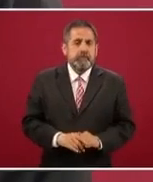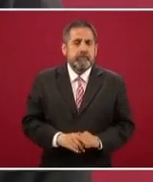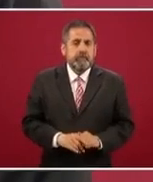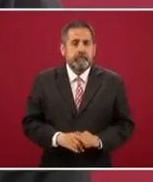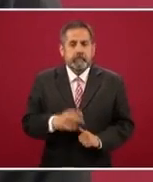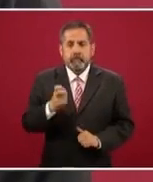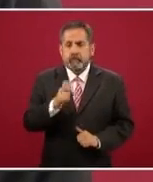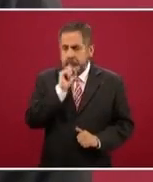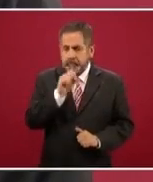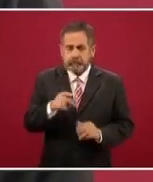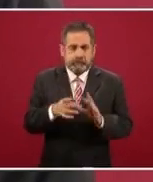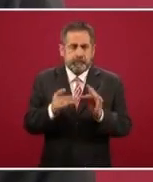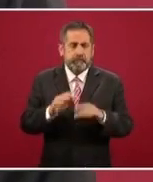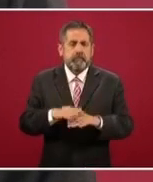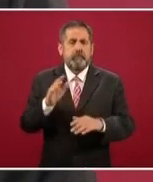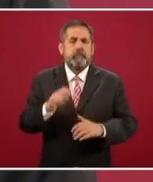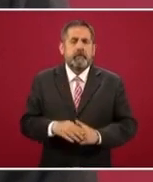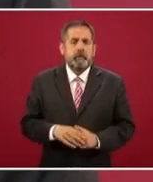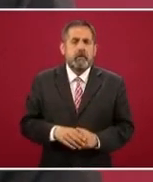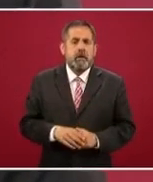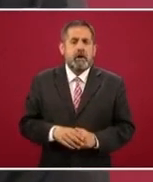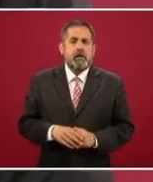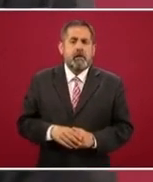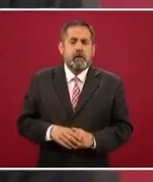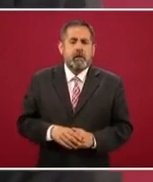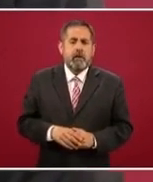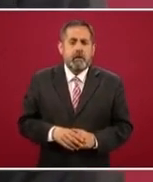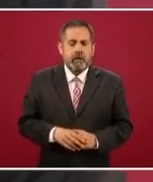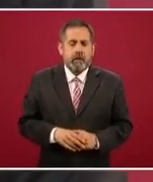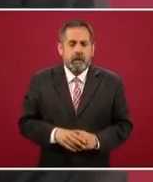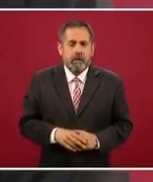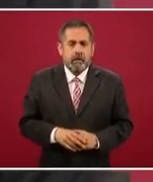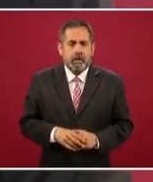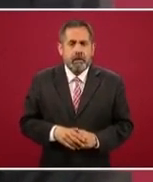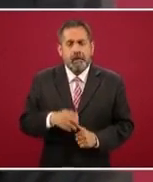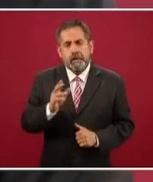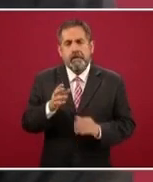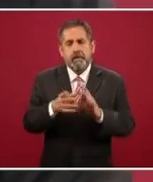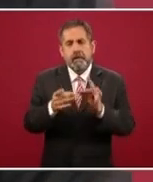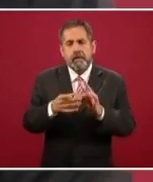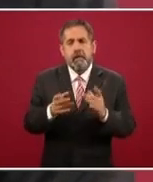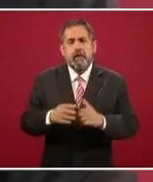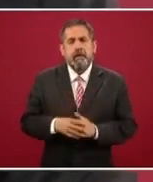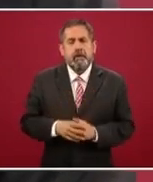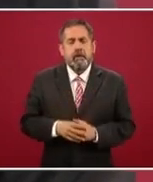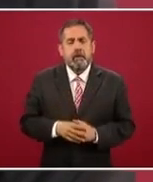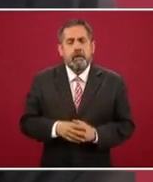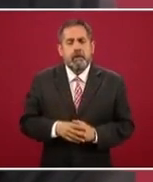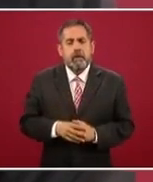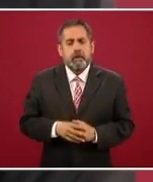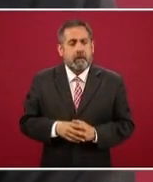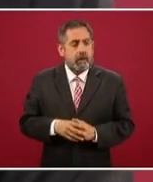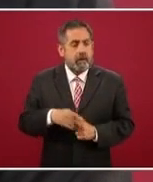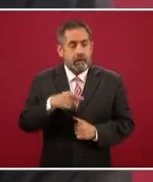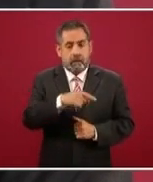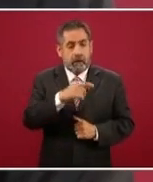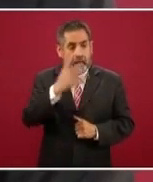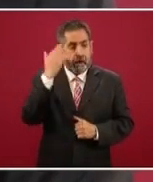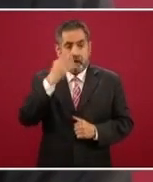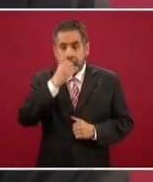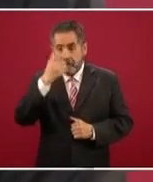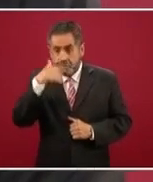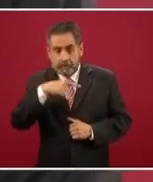es más que suficiente. Entonces ya hay, desde la cena se